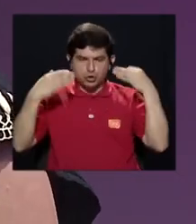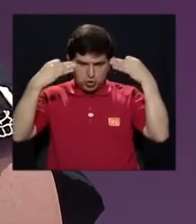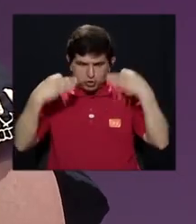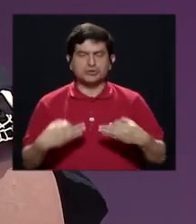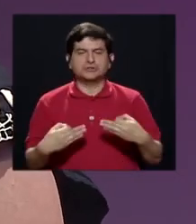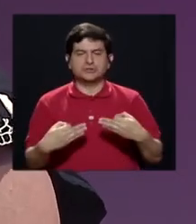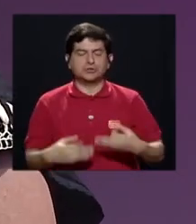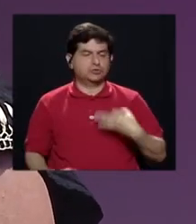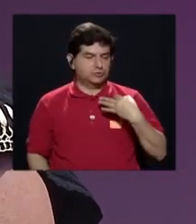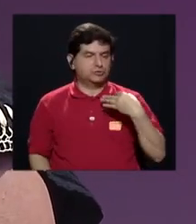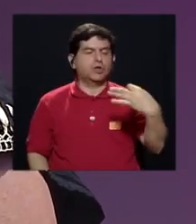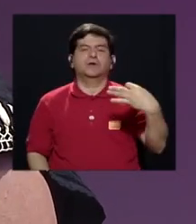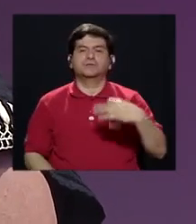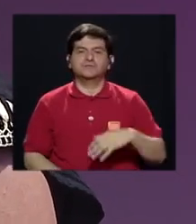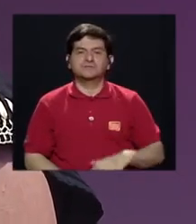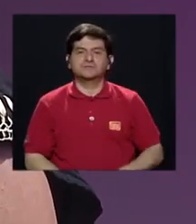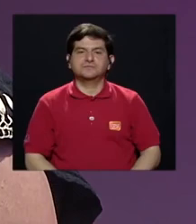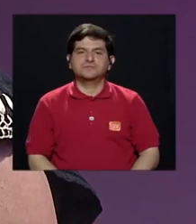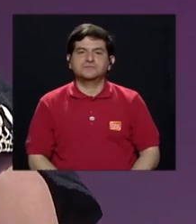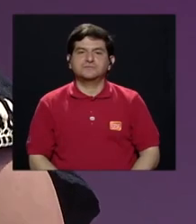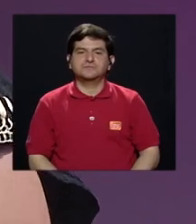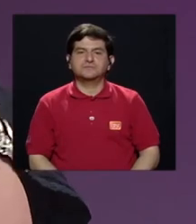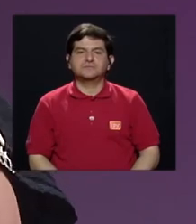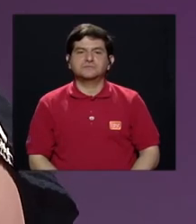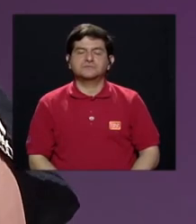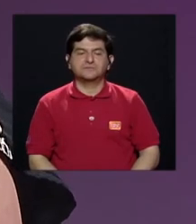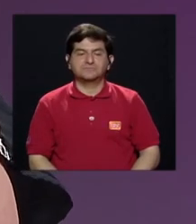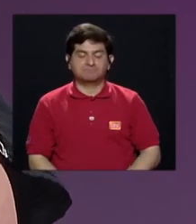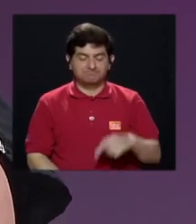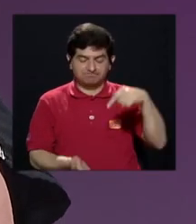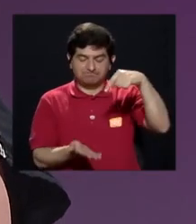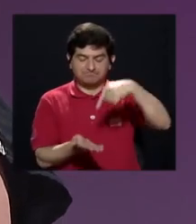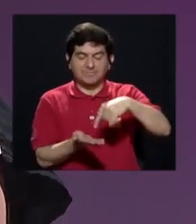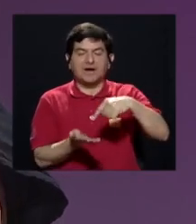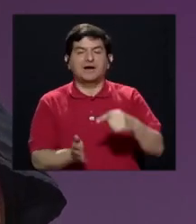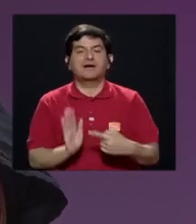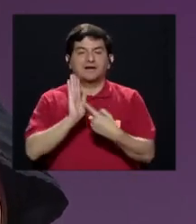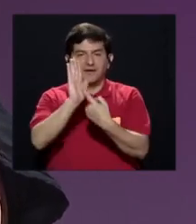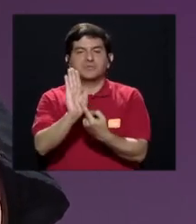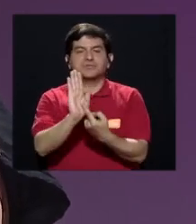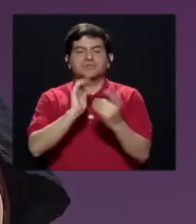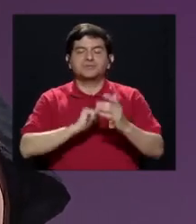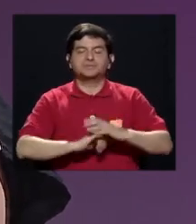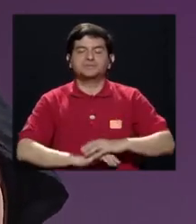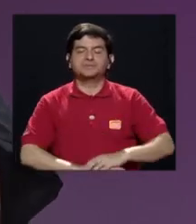decisiones todos los días, dije, están aquí, ¿verdad? Y